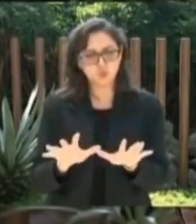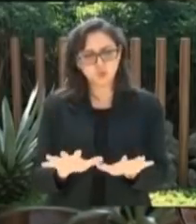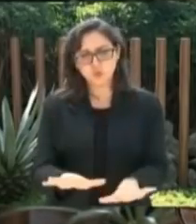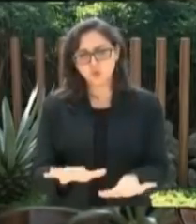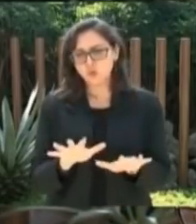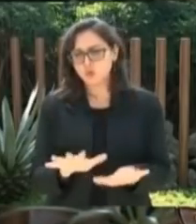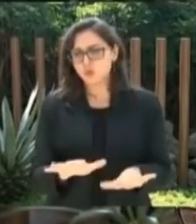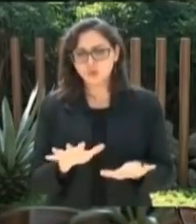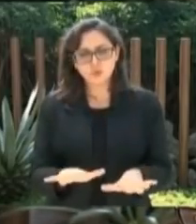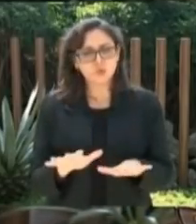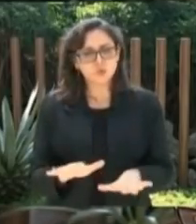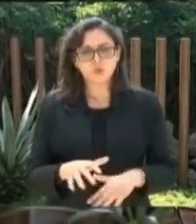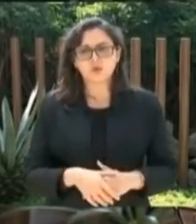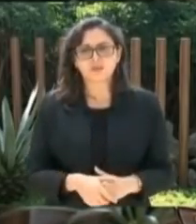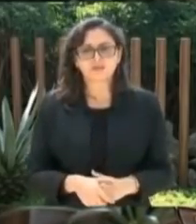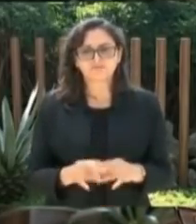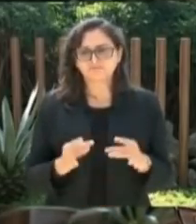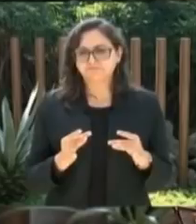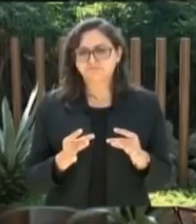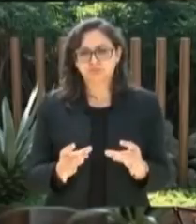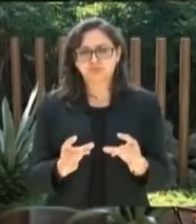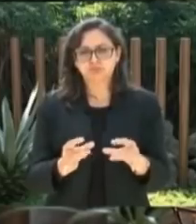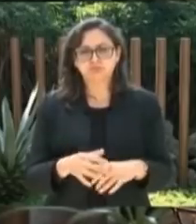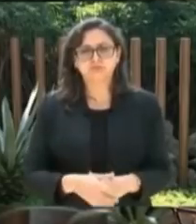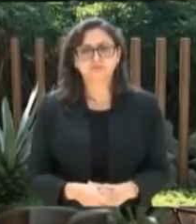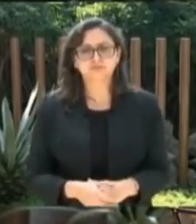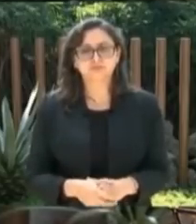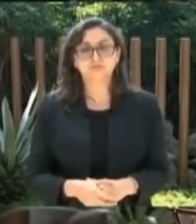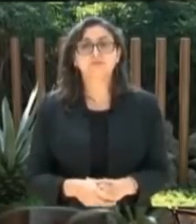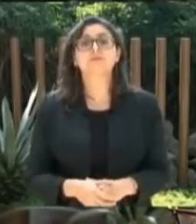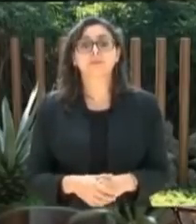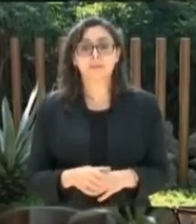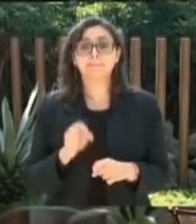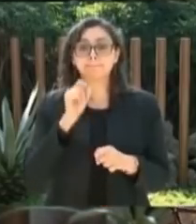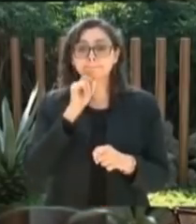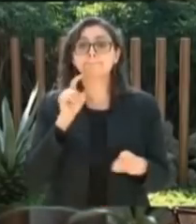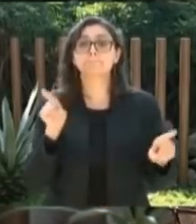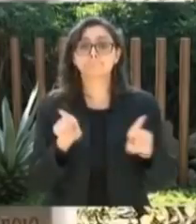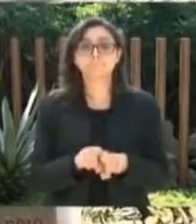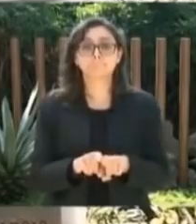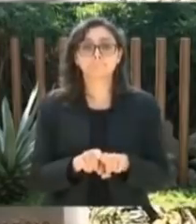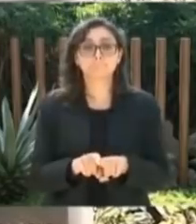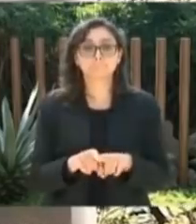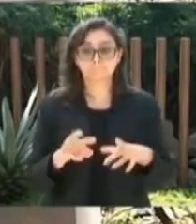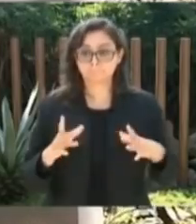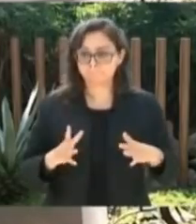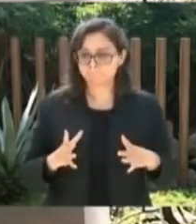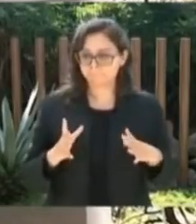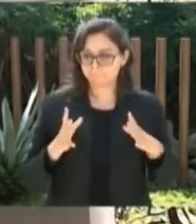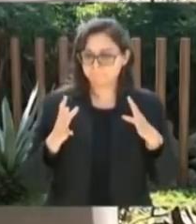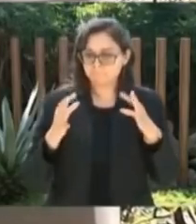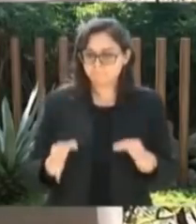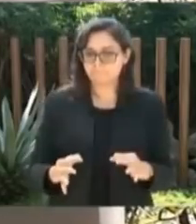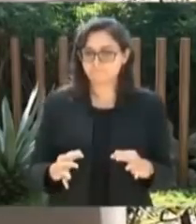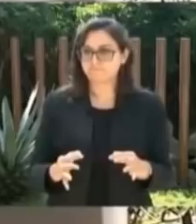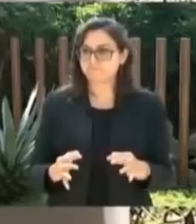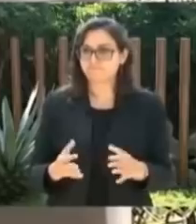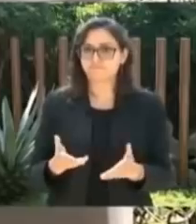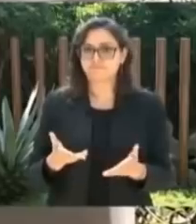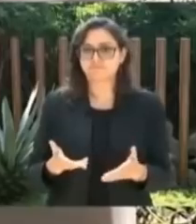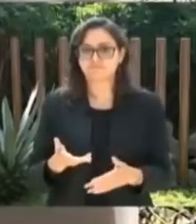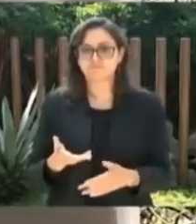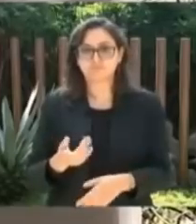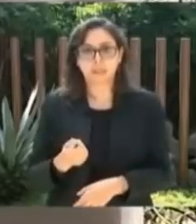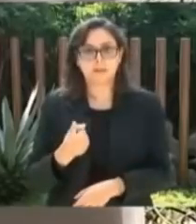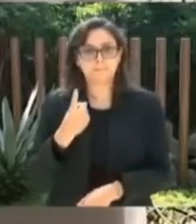orden. Pues tuvo también que ver con la fundación. Es el primer presidente del